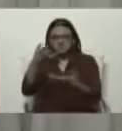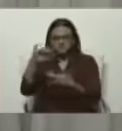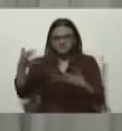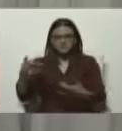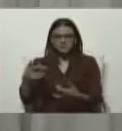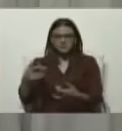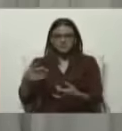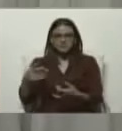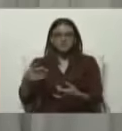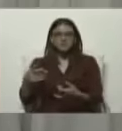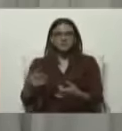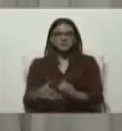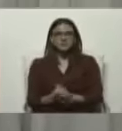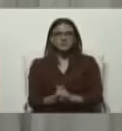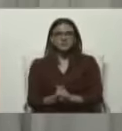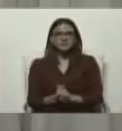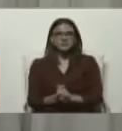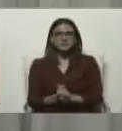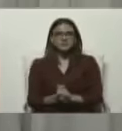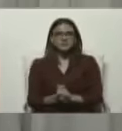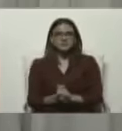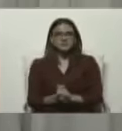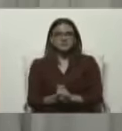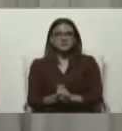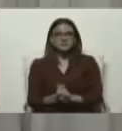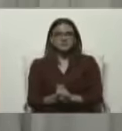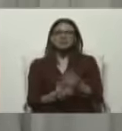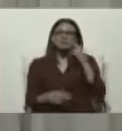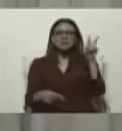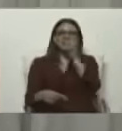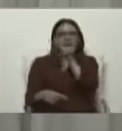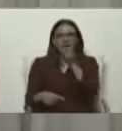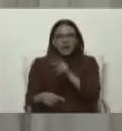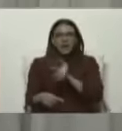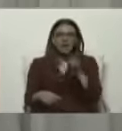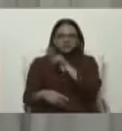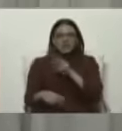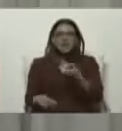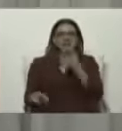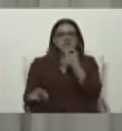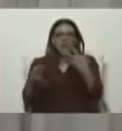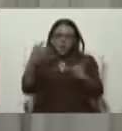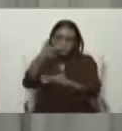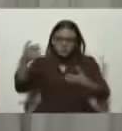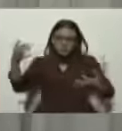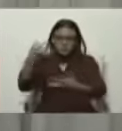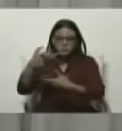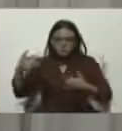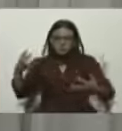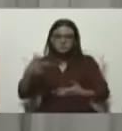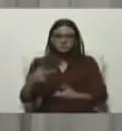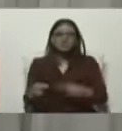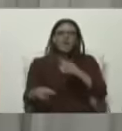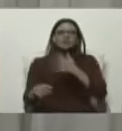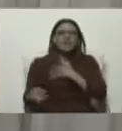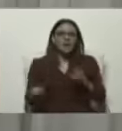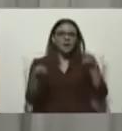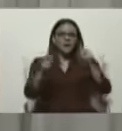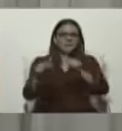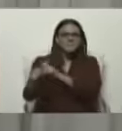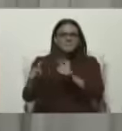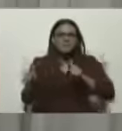a través de Student Center of Financing System that use educational vouchers. Privatización de